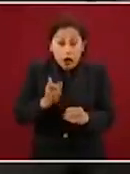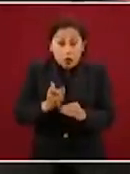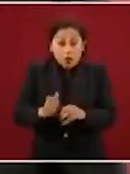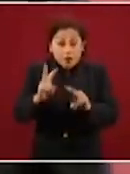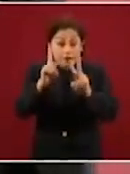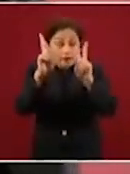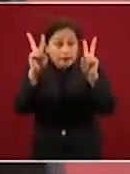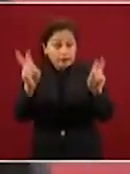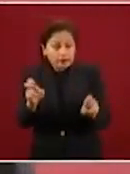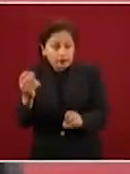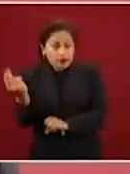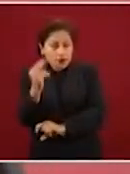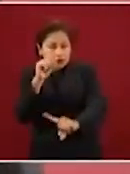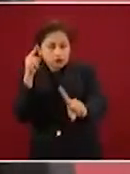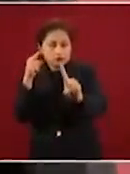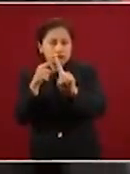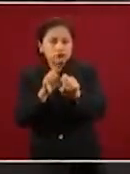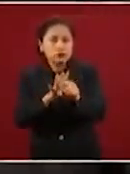en el caso de